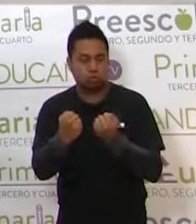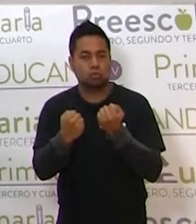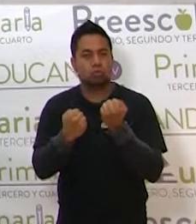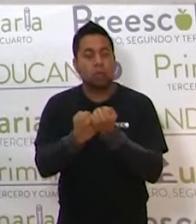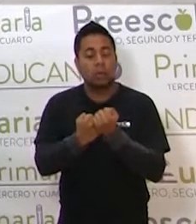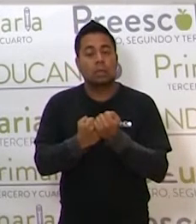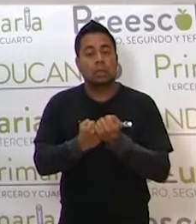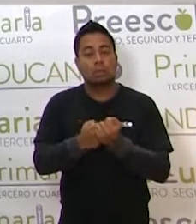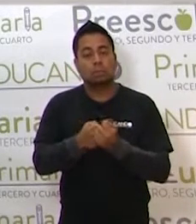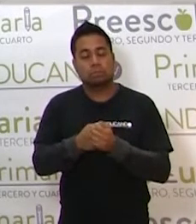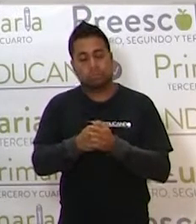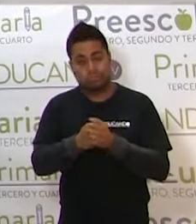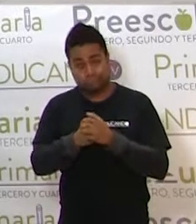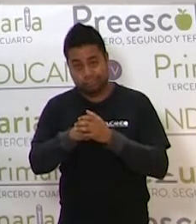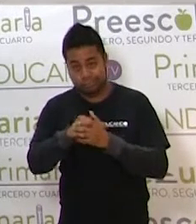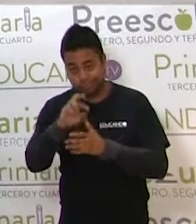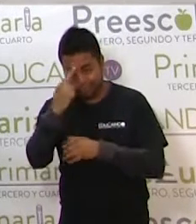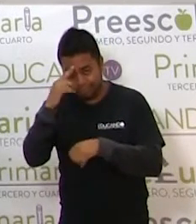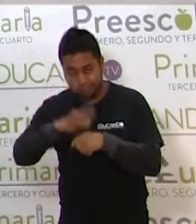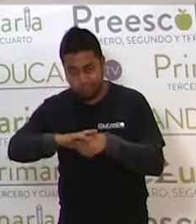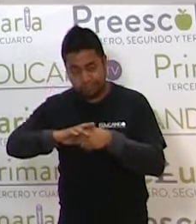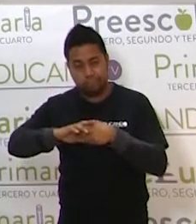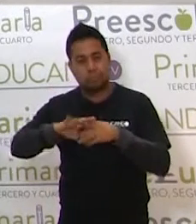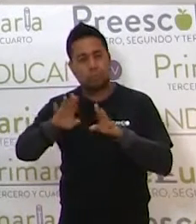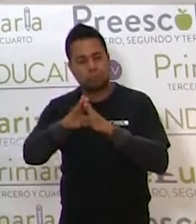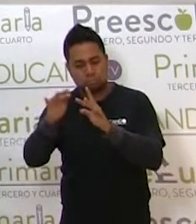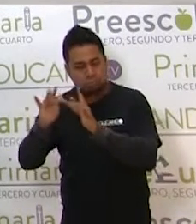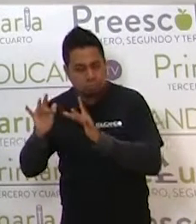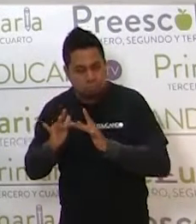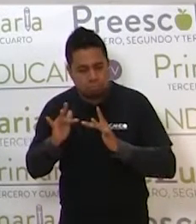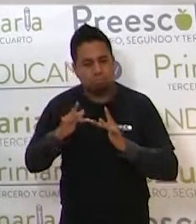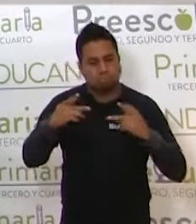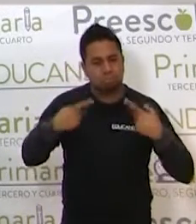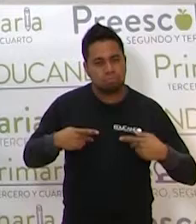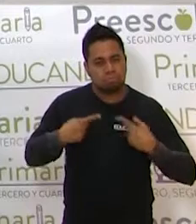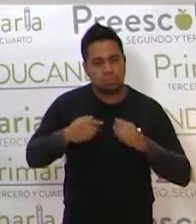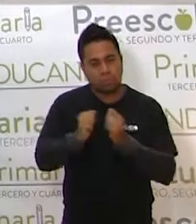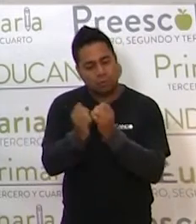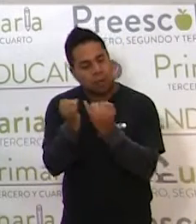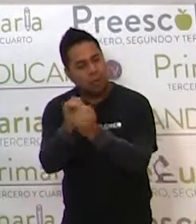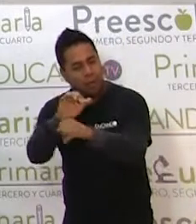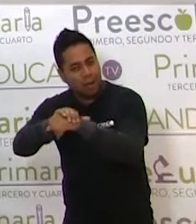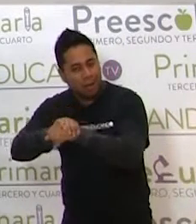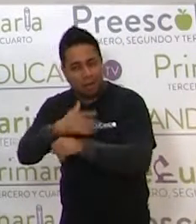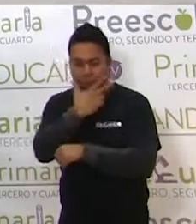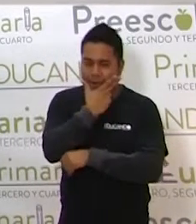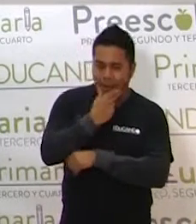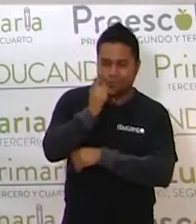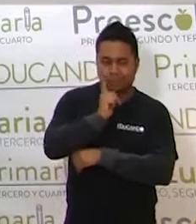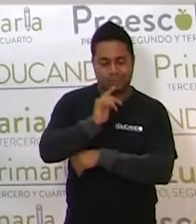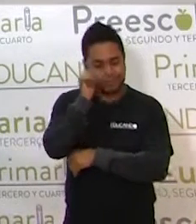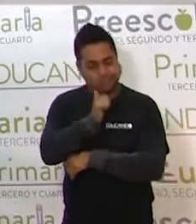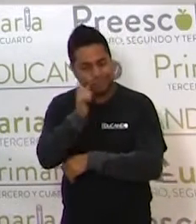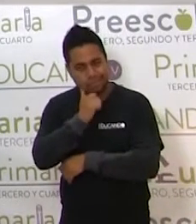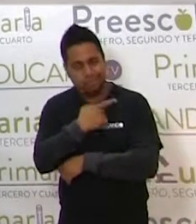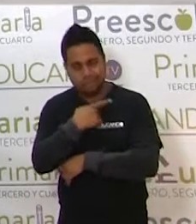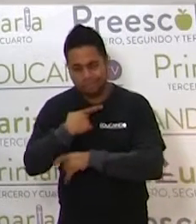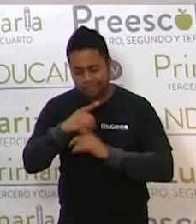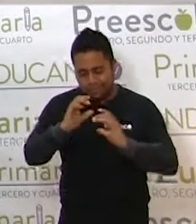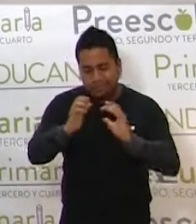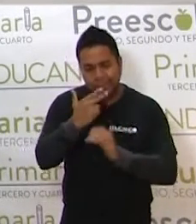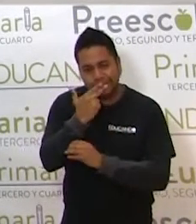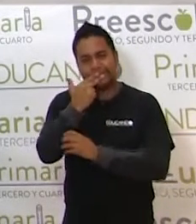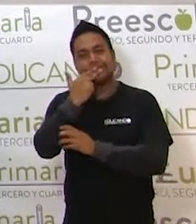relaciones humanas lo mismo que tener muchos amigos y muchas amigas hay que cuidarlos